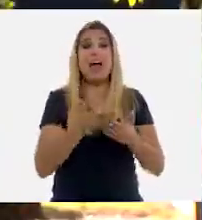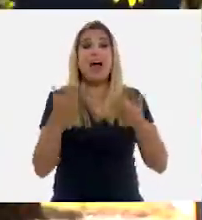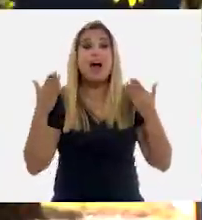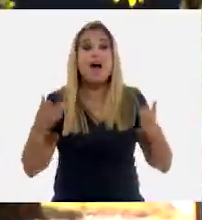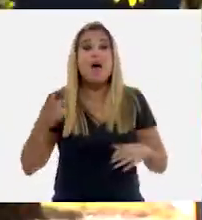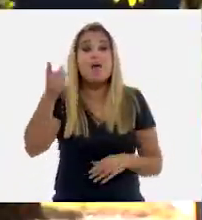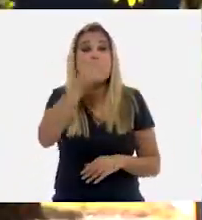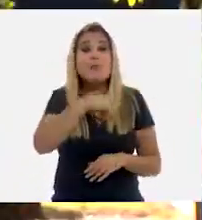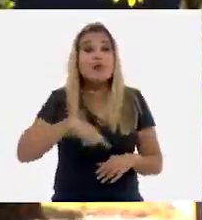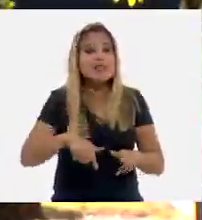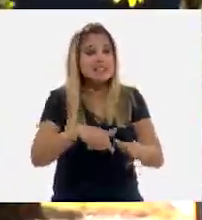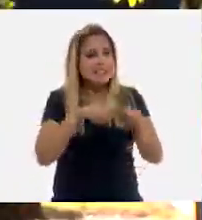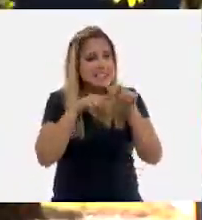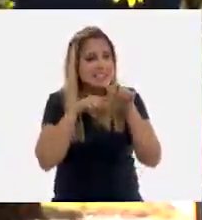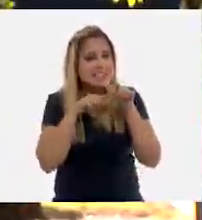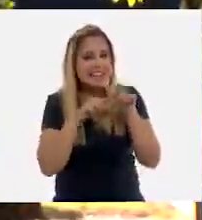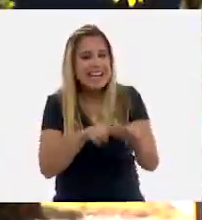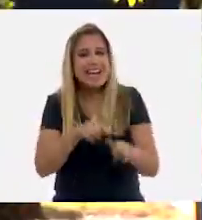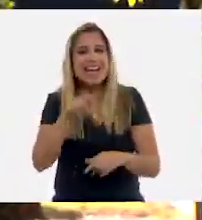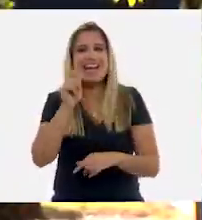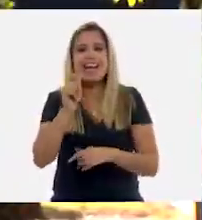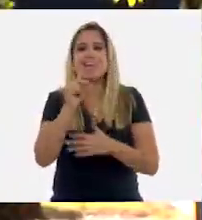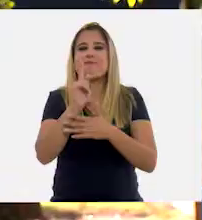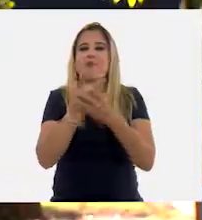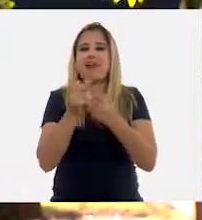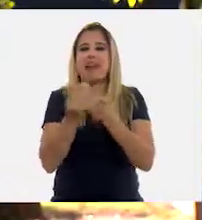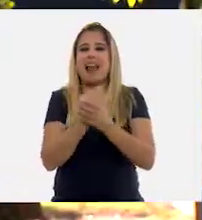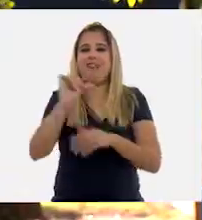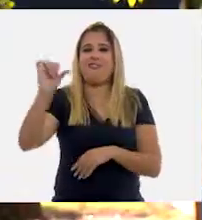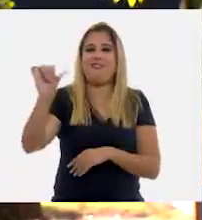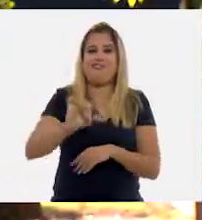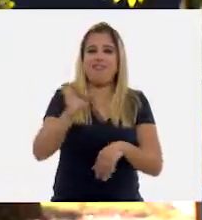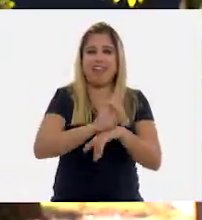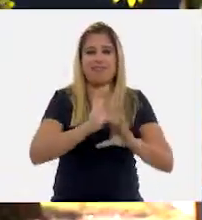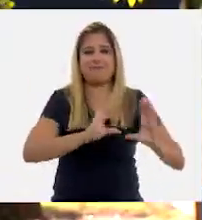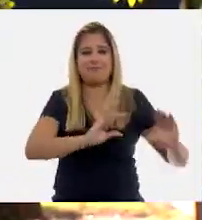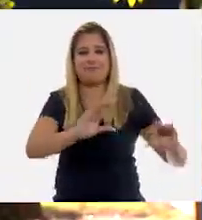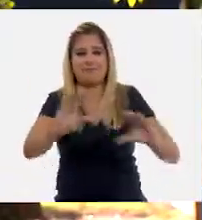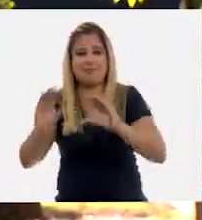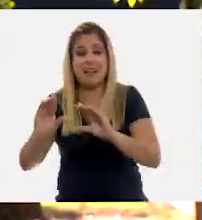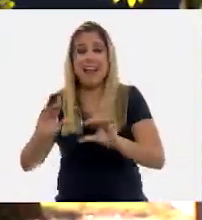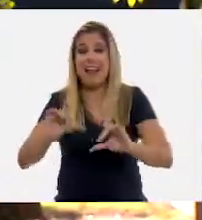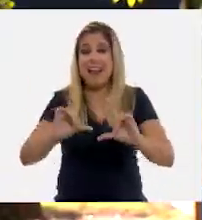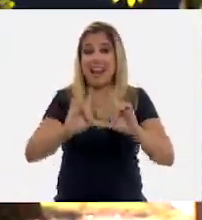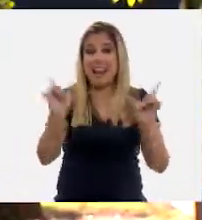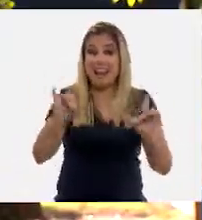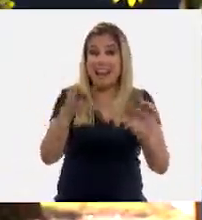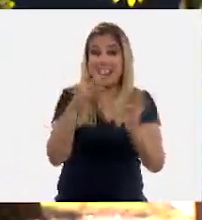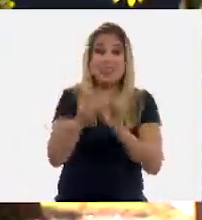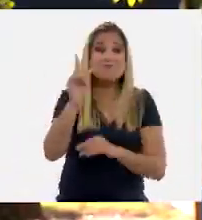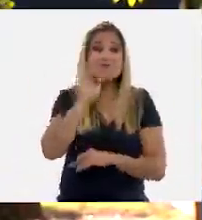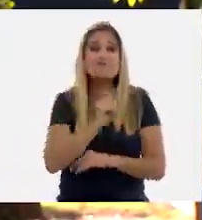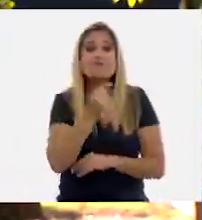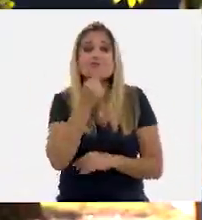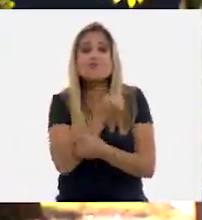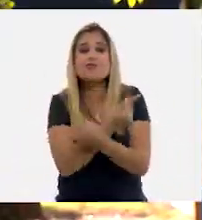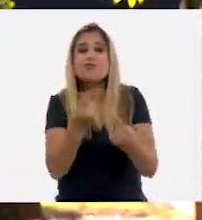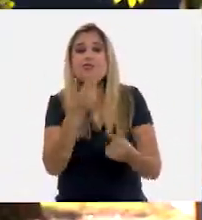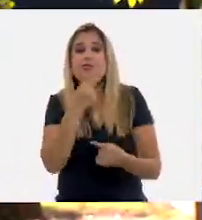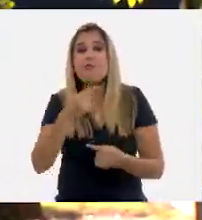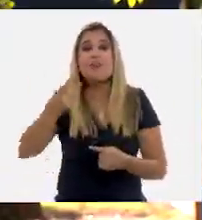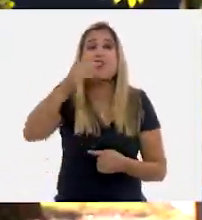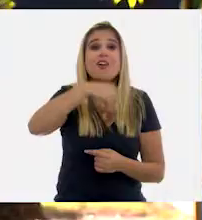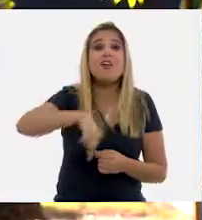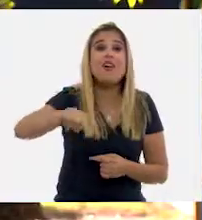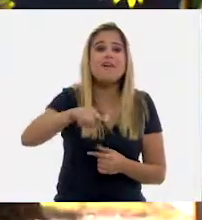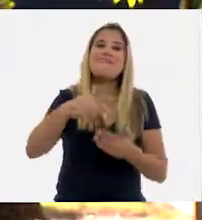es momento de continuar con el programa de hoy. ¿Listas? ¿Listos? ¡Muy